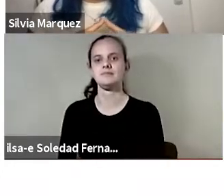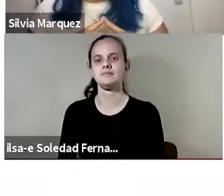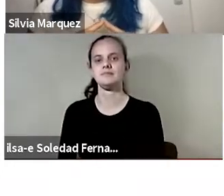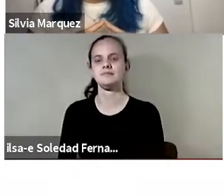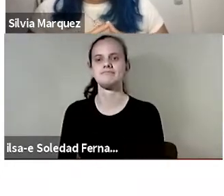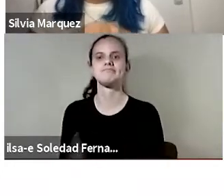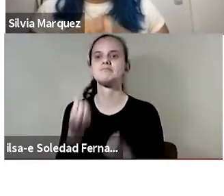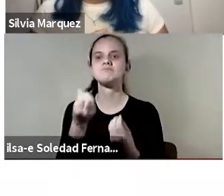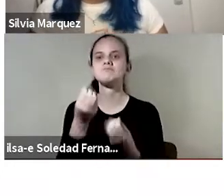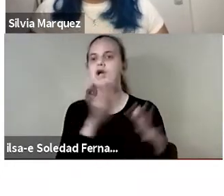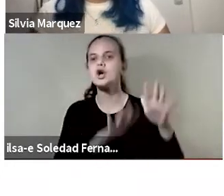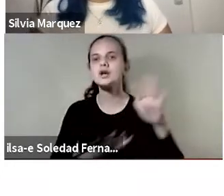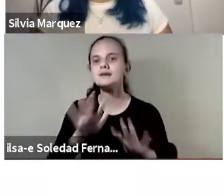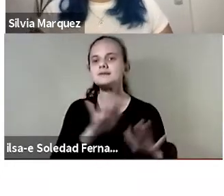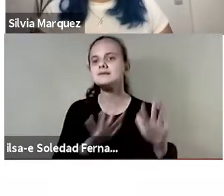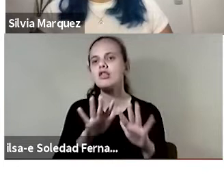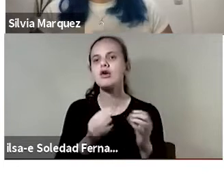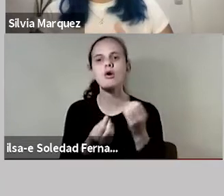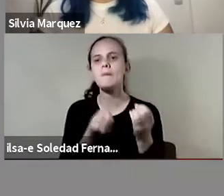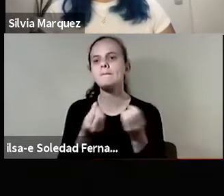para que ustedes puedan seguir investigando.